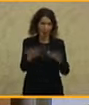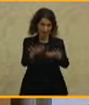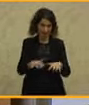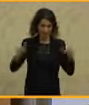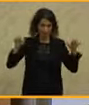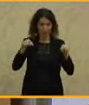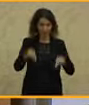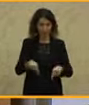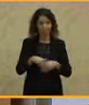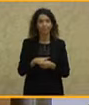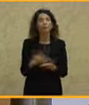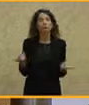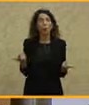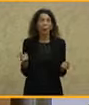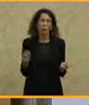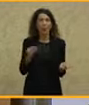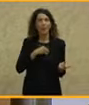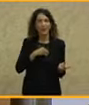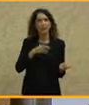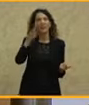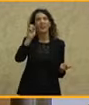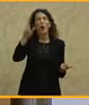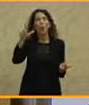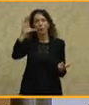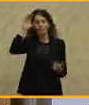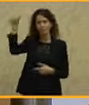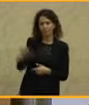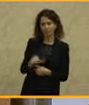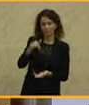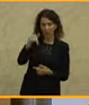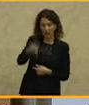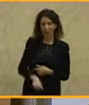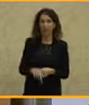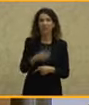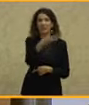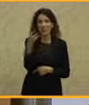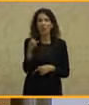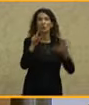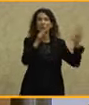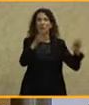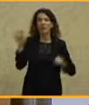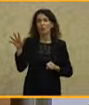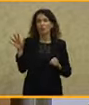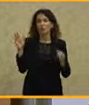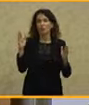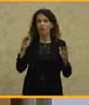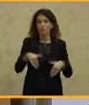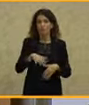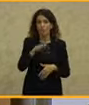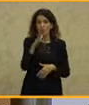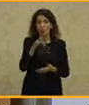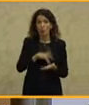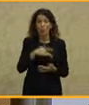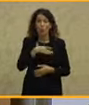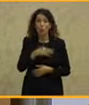Cámara. He tenido pena, Raúl, escuchándoos, de que aquí no estén 365, porque